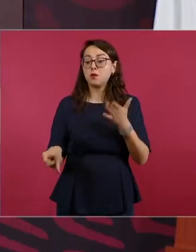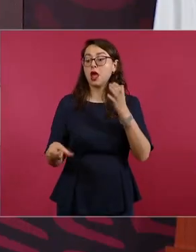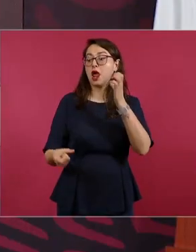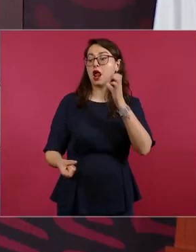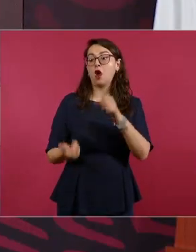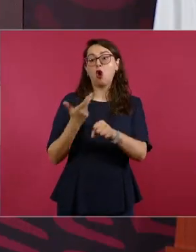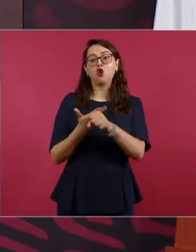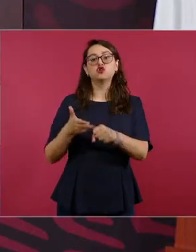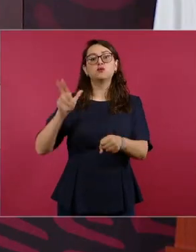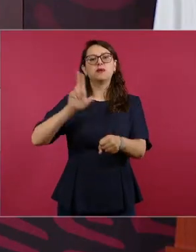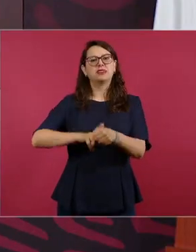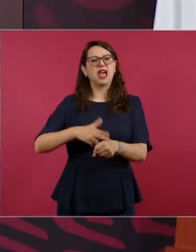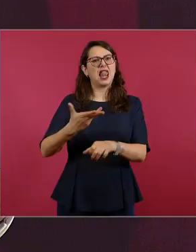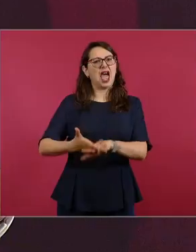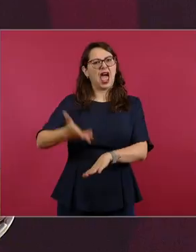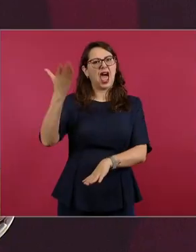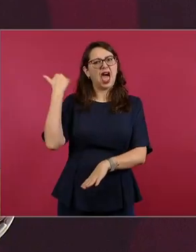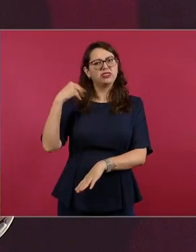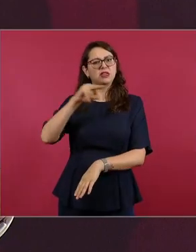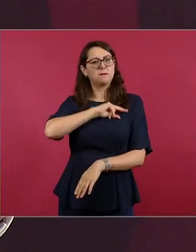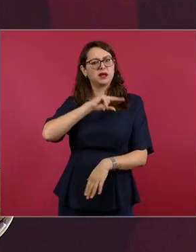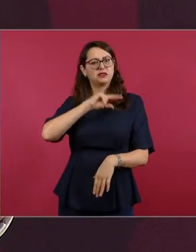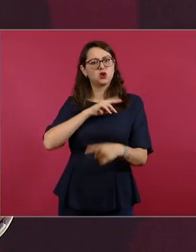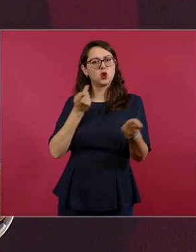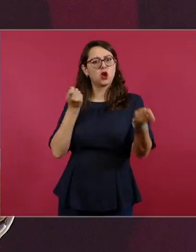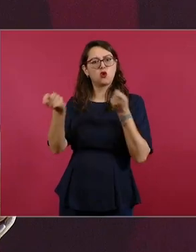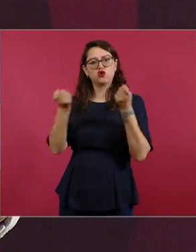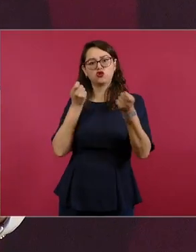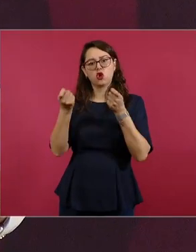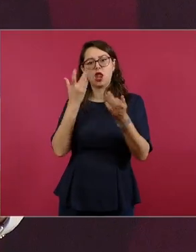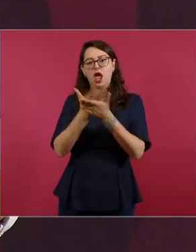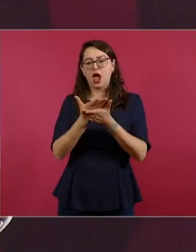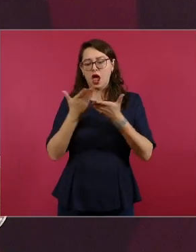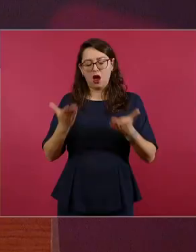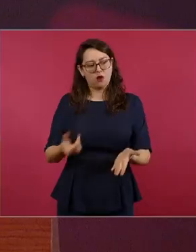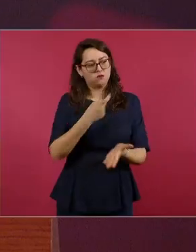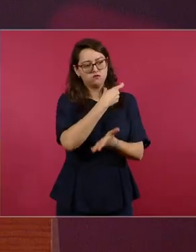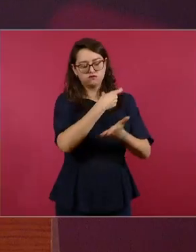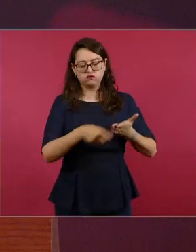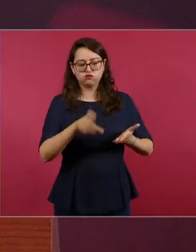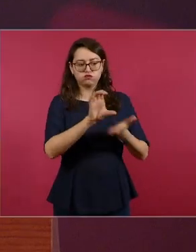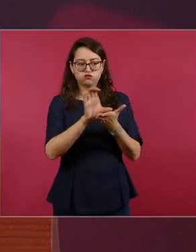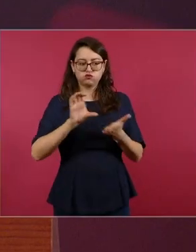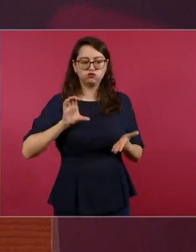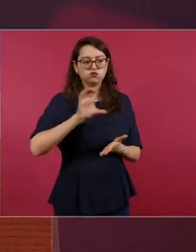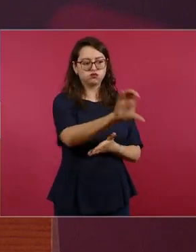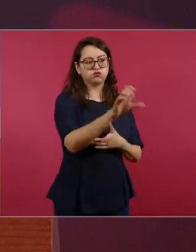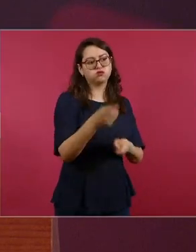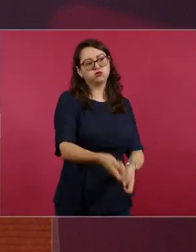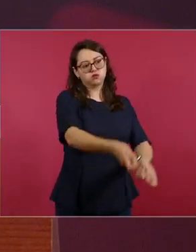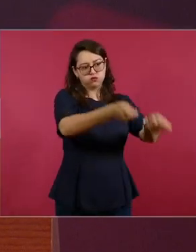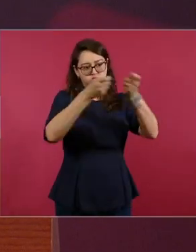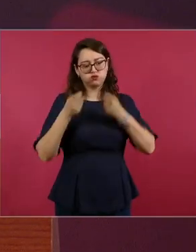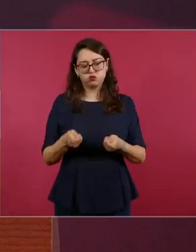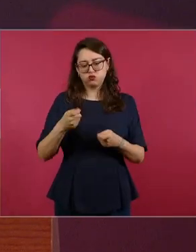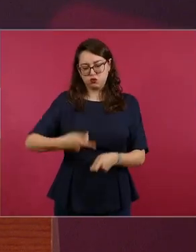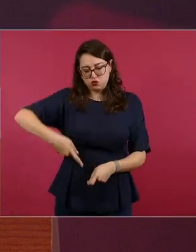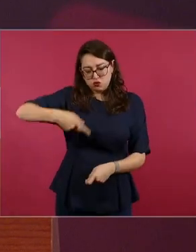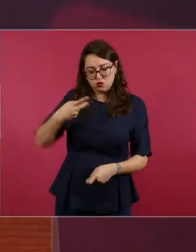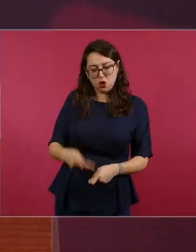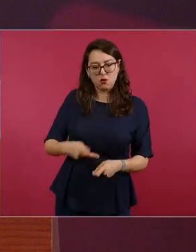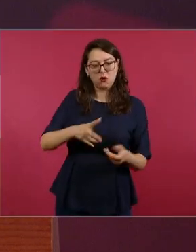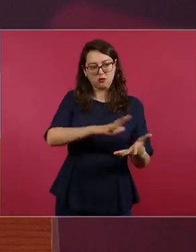estaban subrogados que estaban también que eran de la iniciativa privada y que están ya